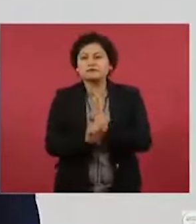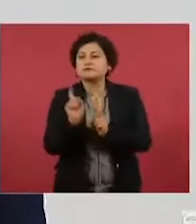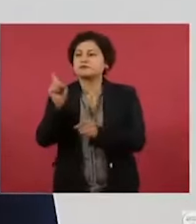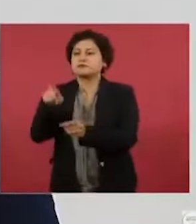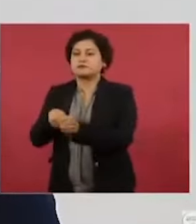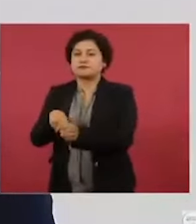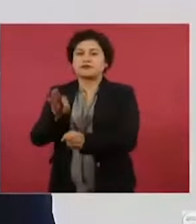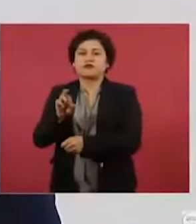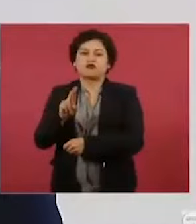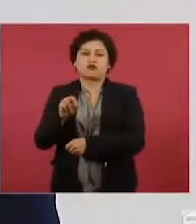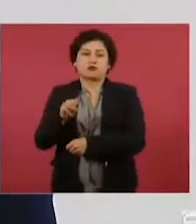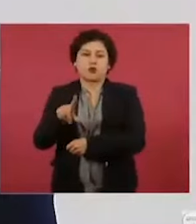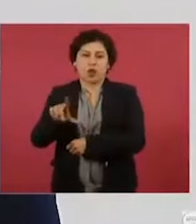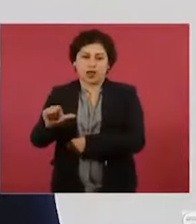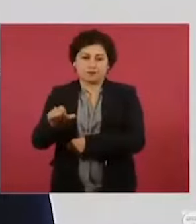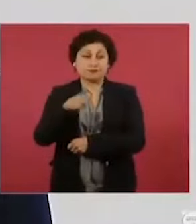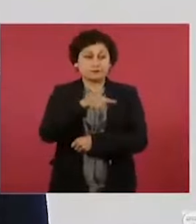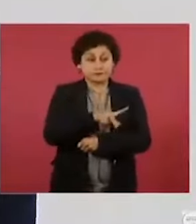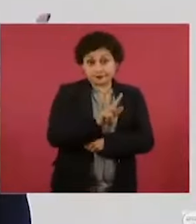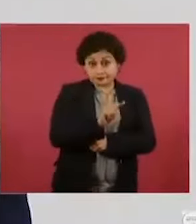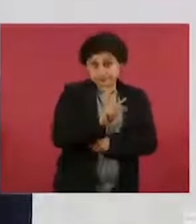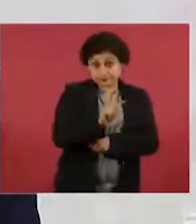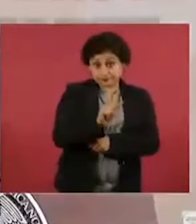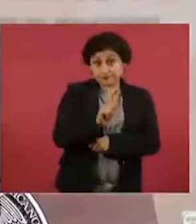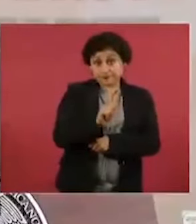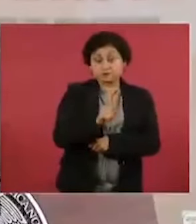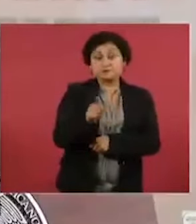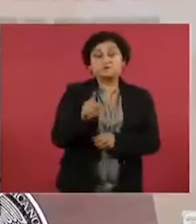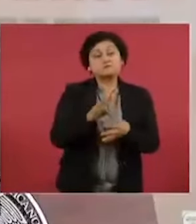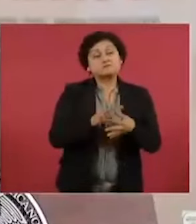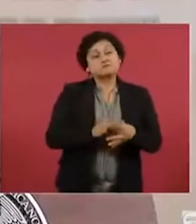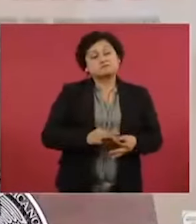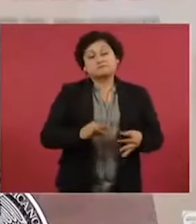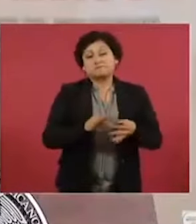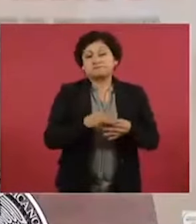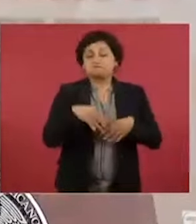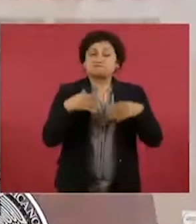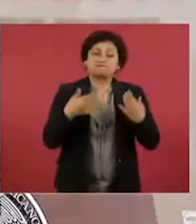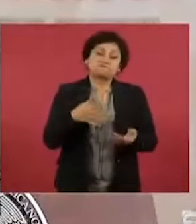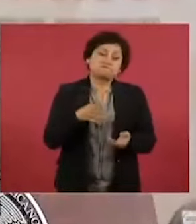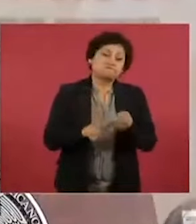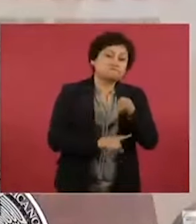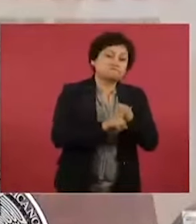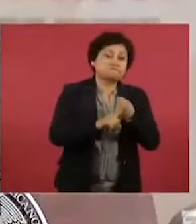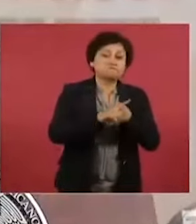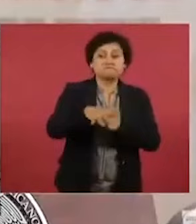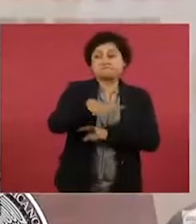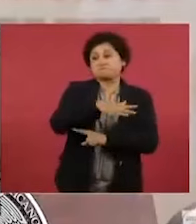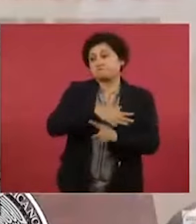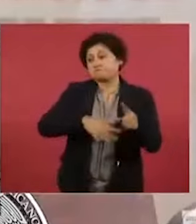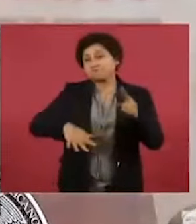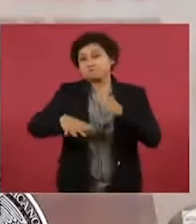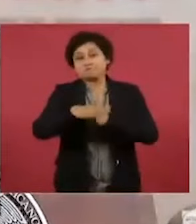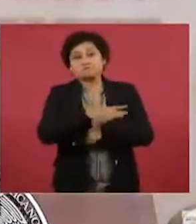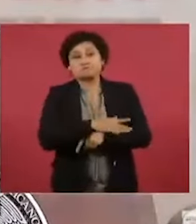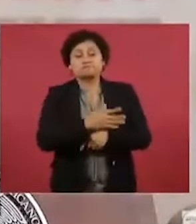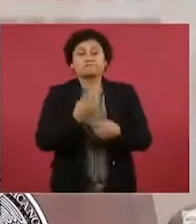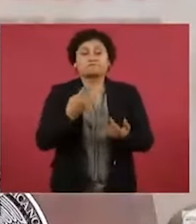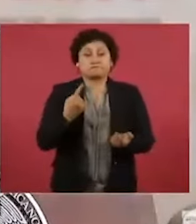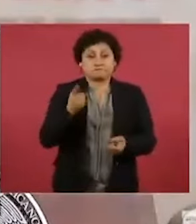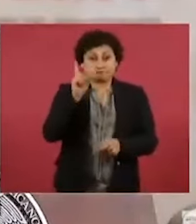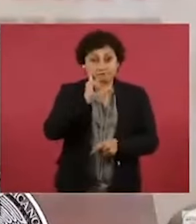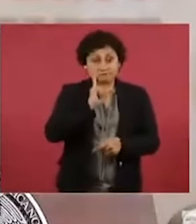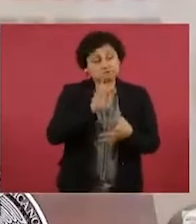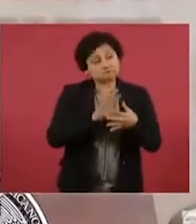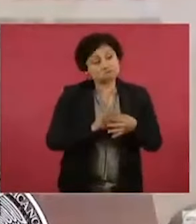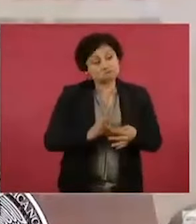como la que tiene México en el mundo, únicos, y eso se debe al trabajo que realizan pues los trabajadores, los ingenieros de la